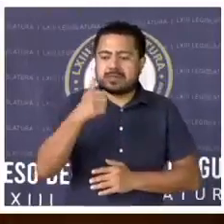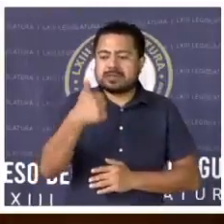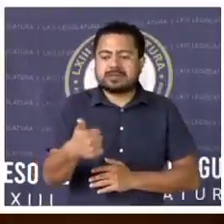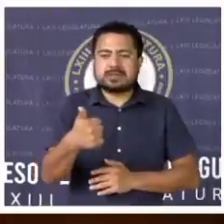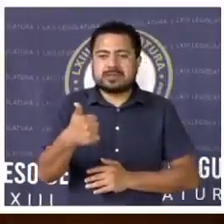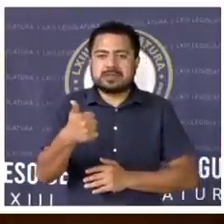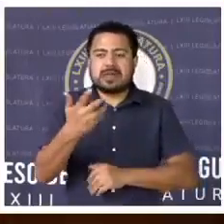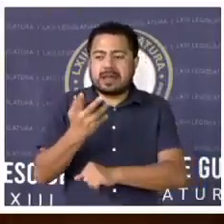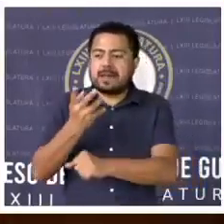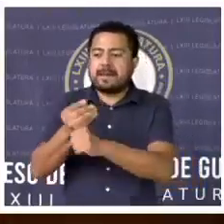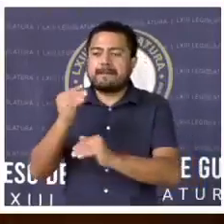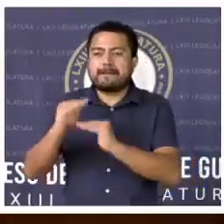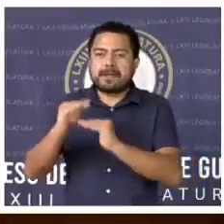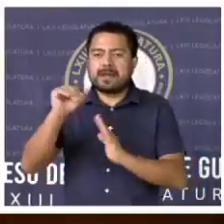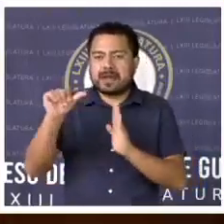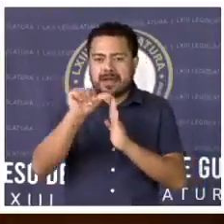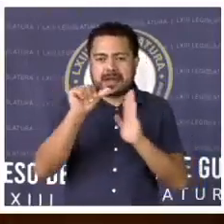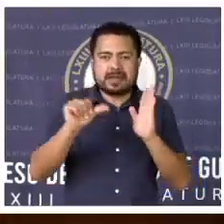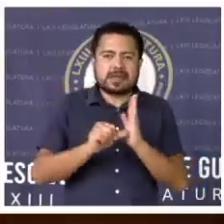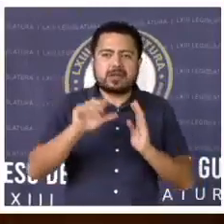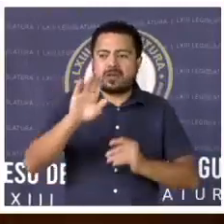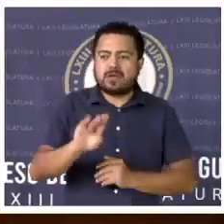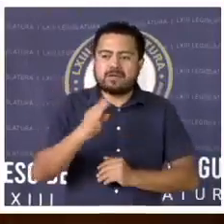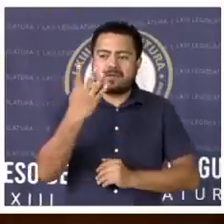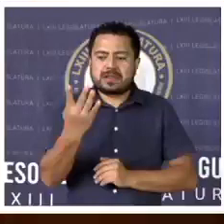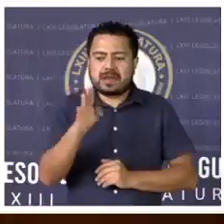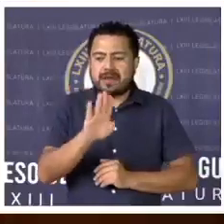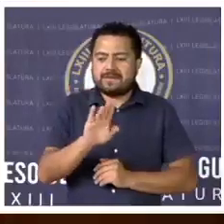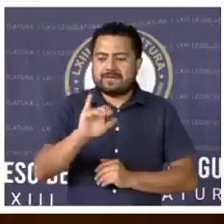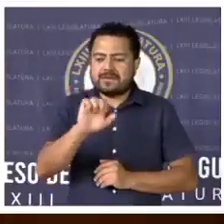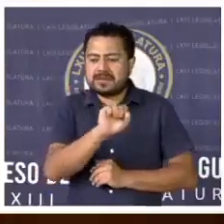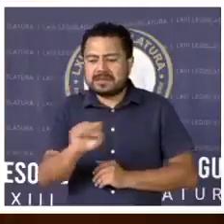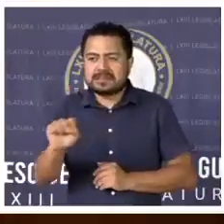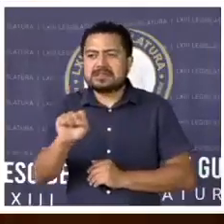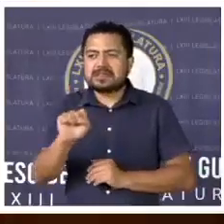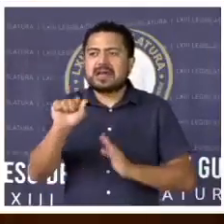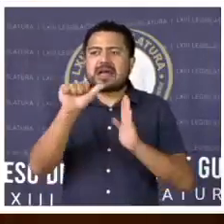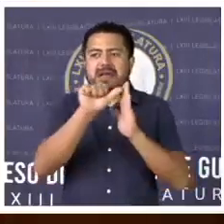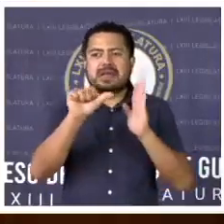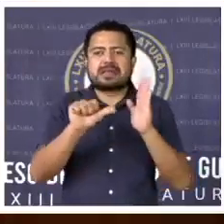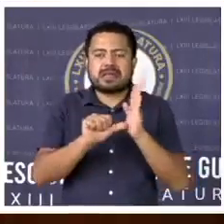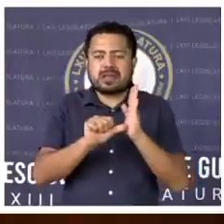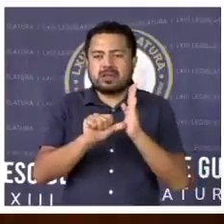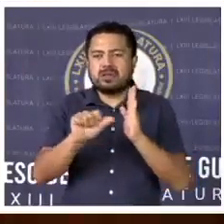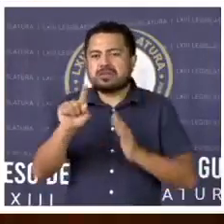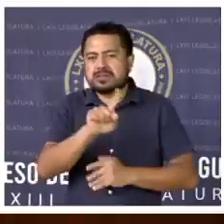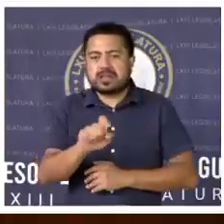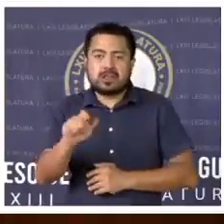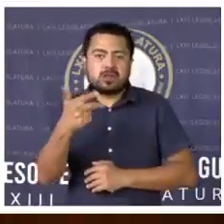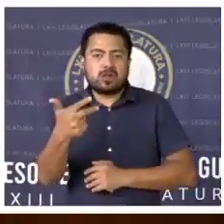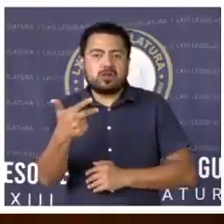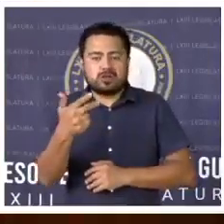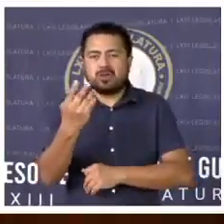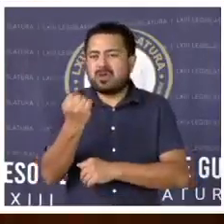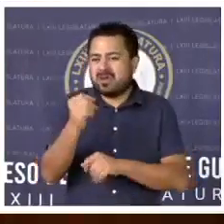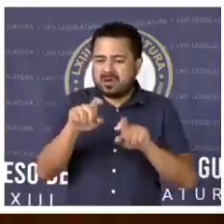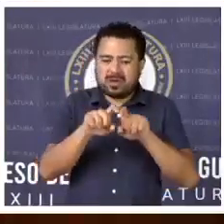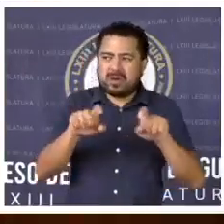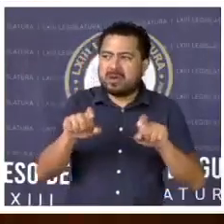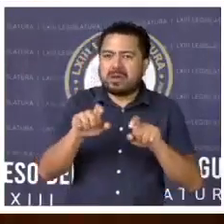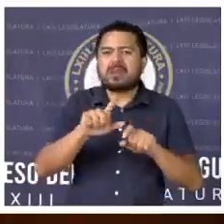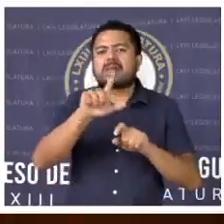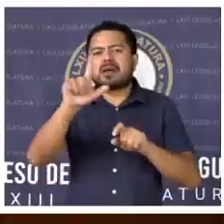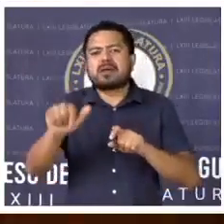se adiciona el artículo 94 bis se adiciona la fracción novena del artículo 108 recorriéndose